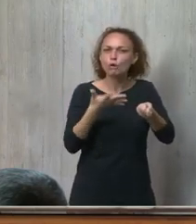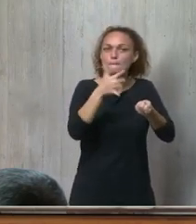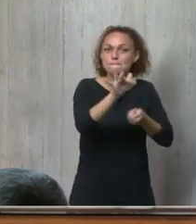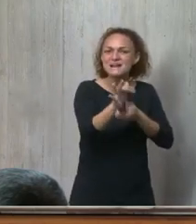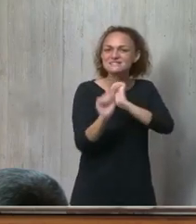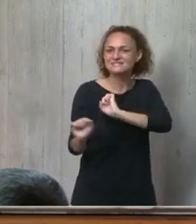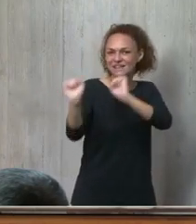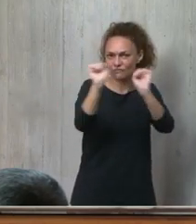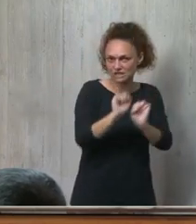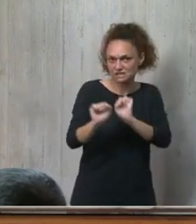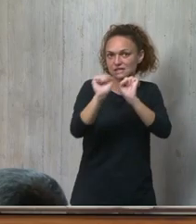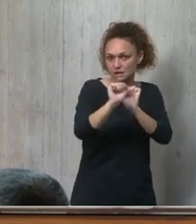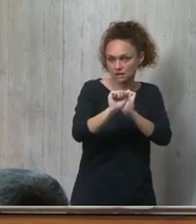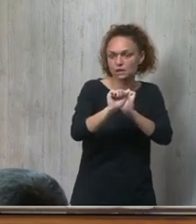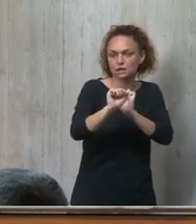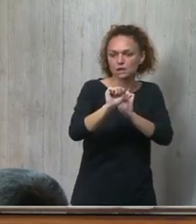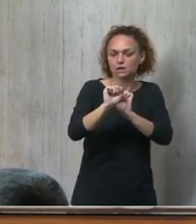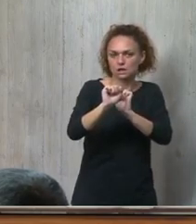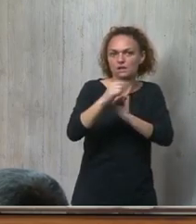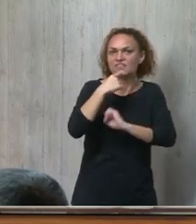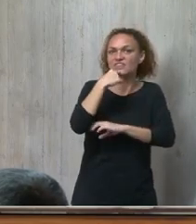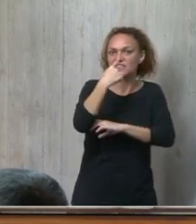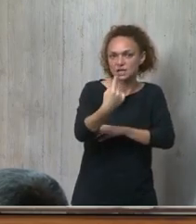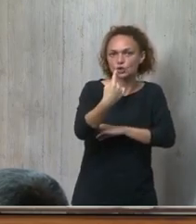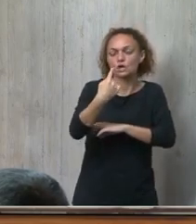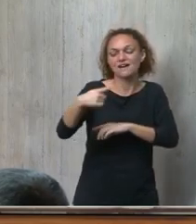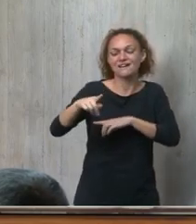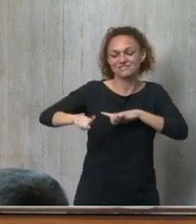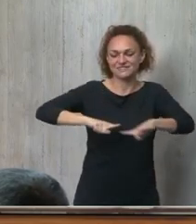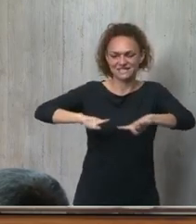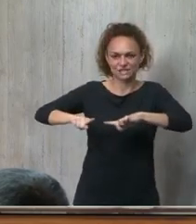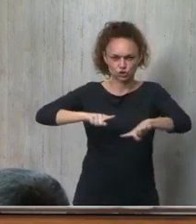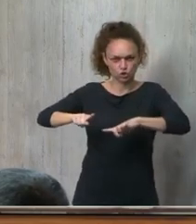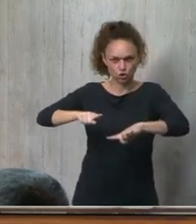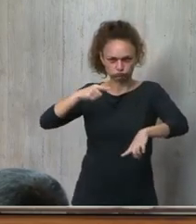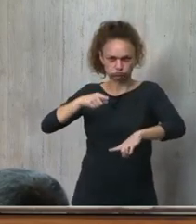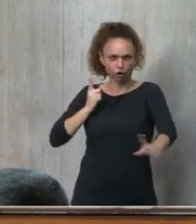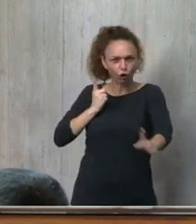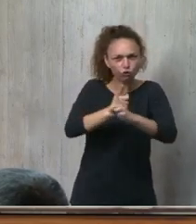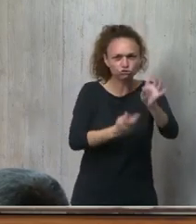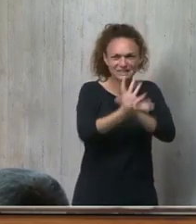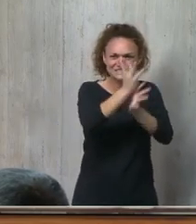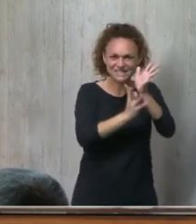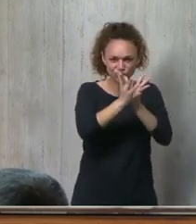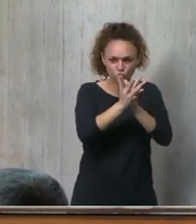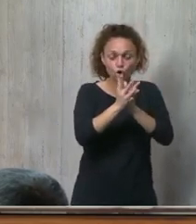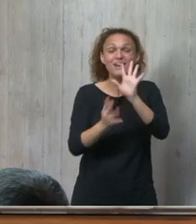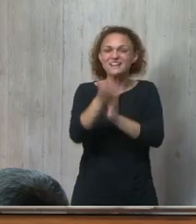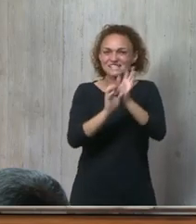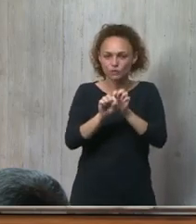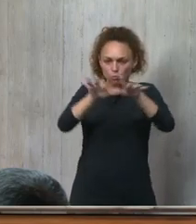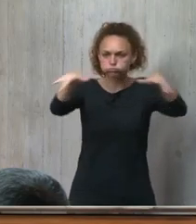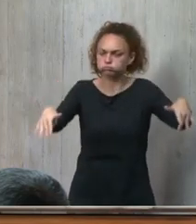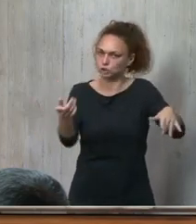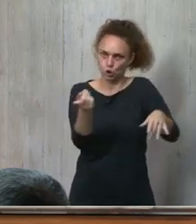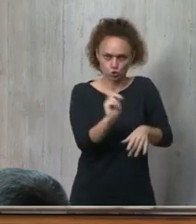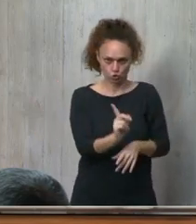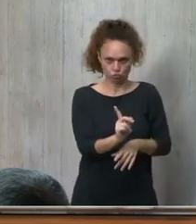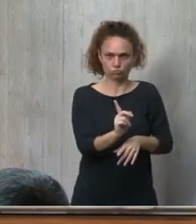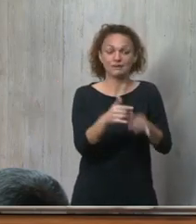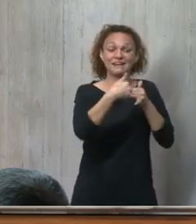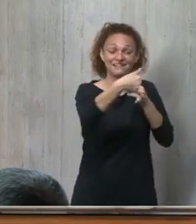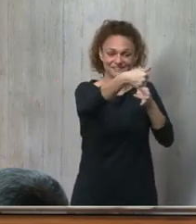la dirección de ataque del siniestro. Esas líneas de control y esas líneas de defensa, en algunos